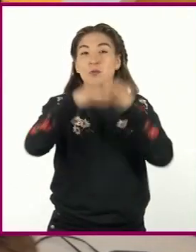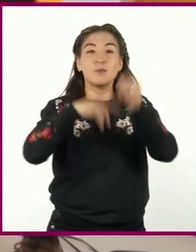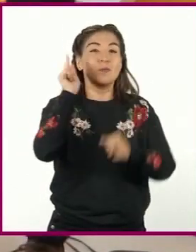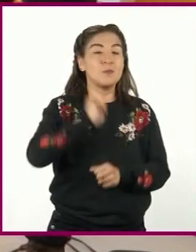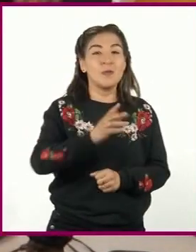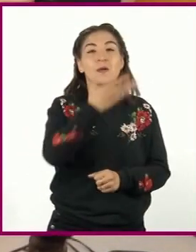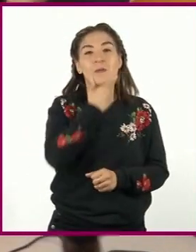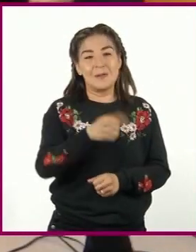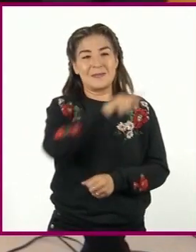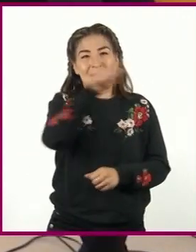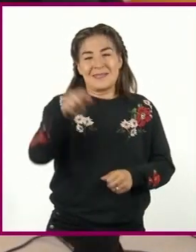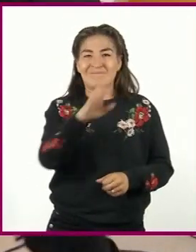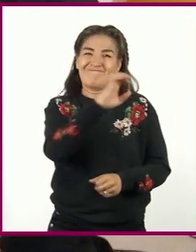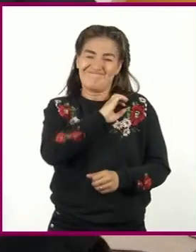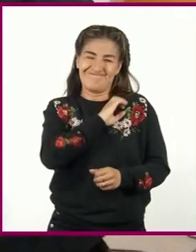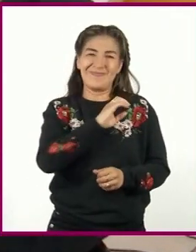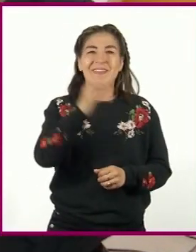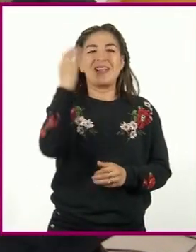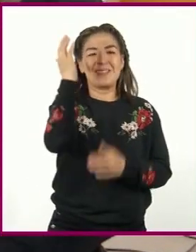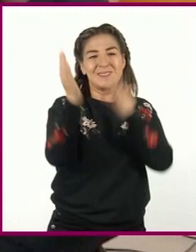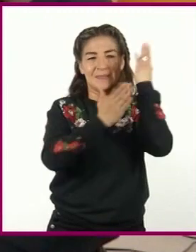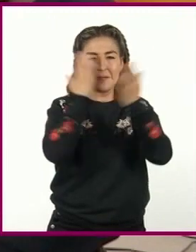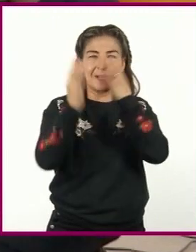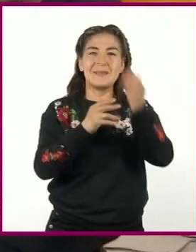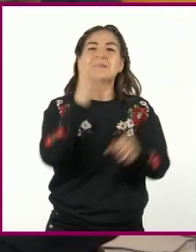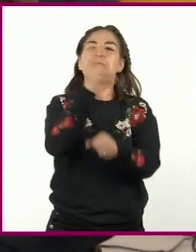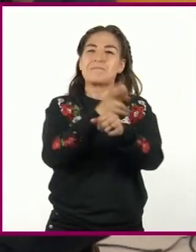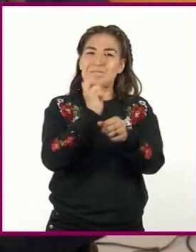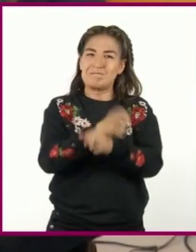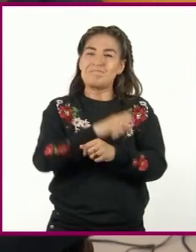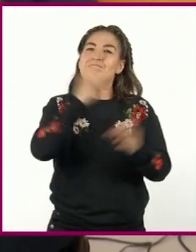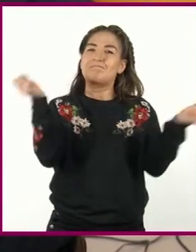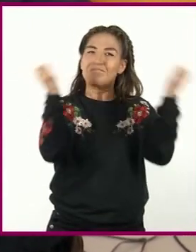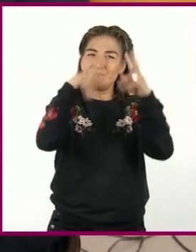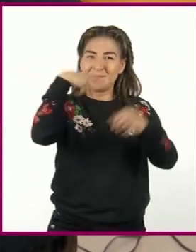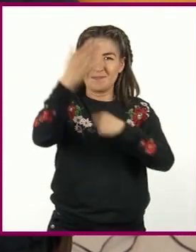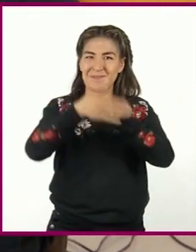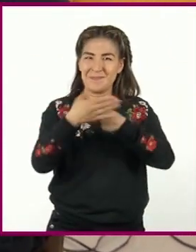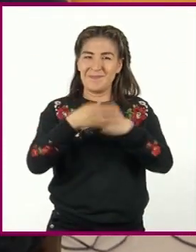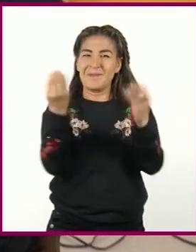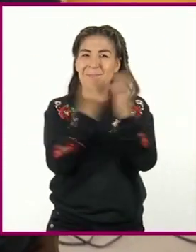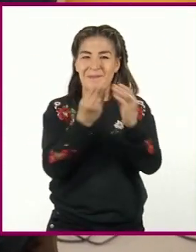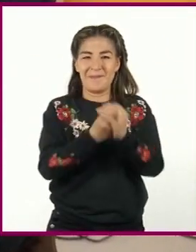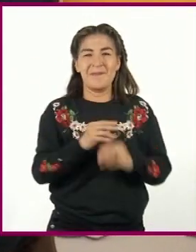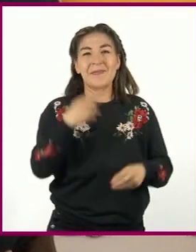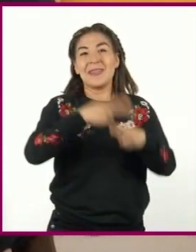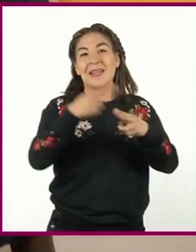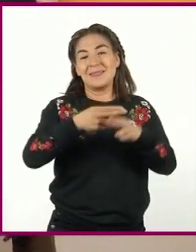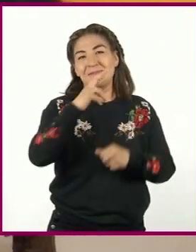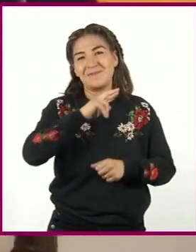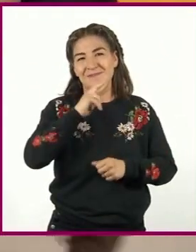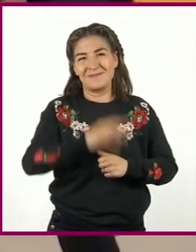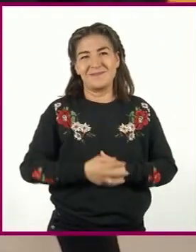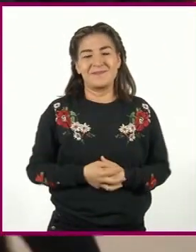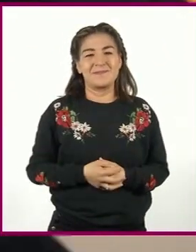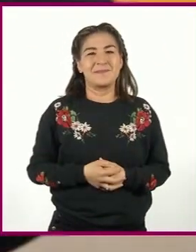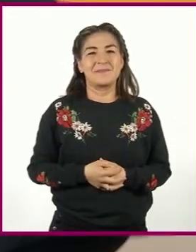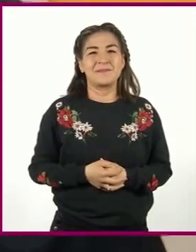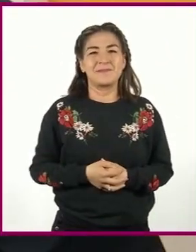todos nuestros estimados estudiantes los invito a encontrarnos en la siguiente ocasión. ¡Hasta pronto!